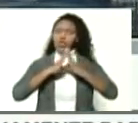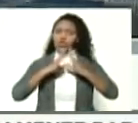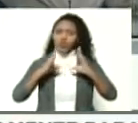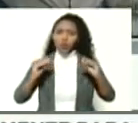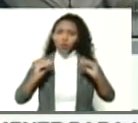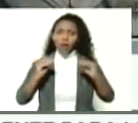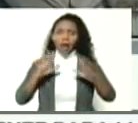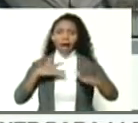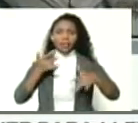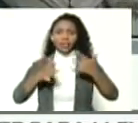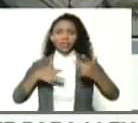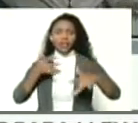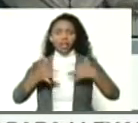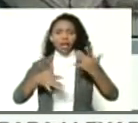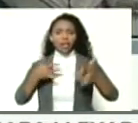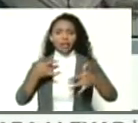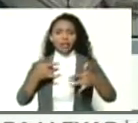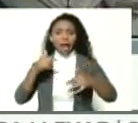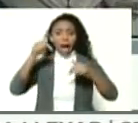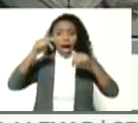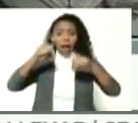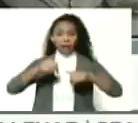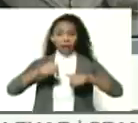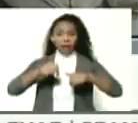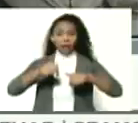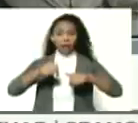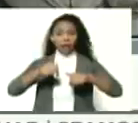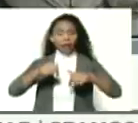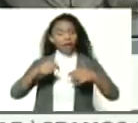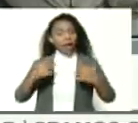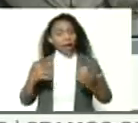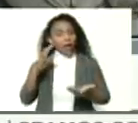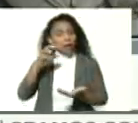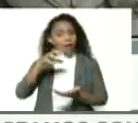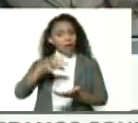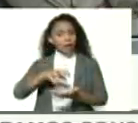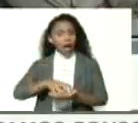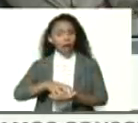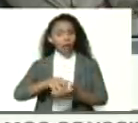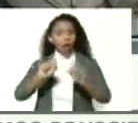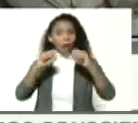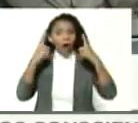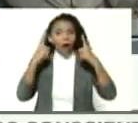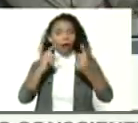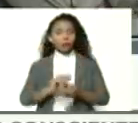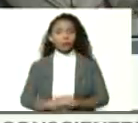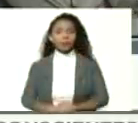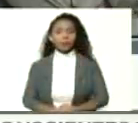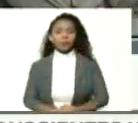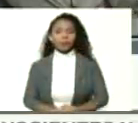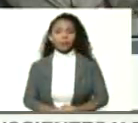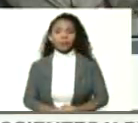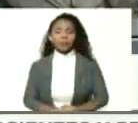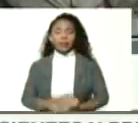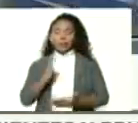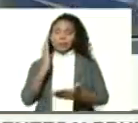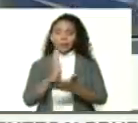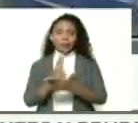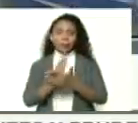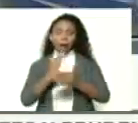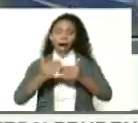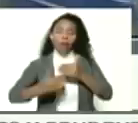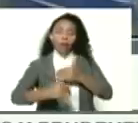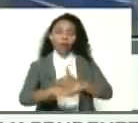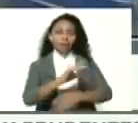nuestras actividades aquí en el estado La Guaira. Siempre adelante,